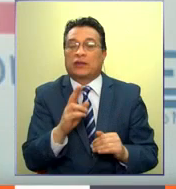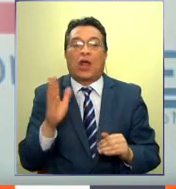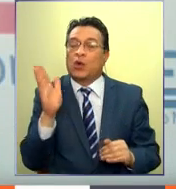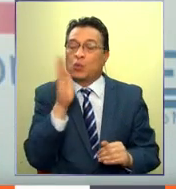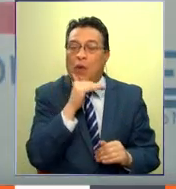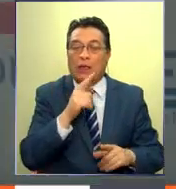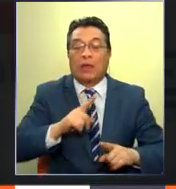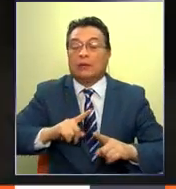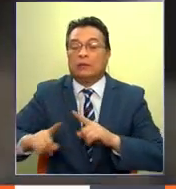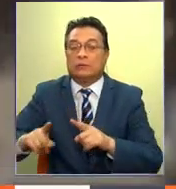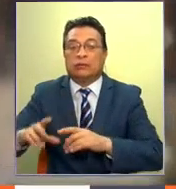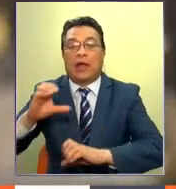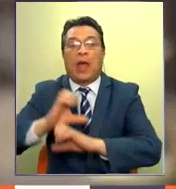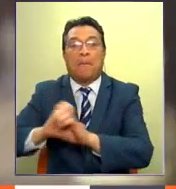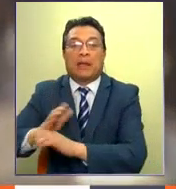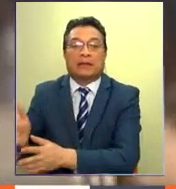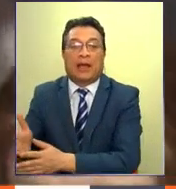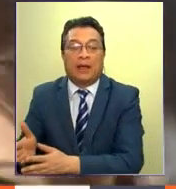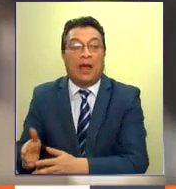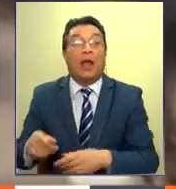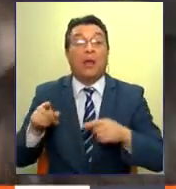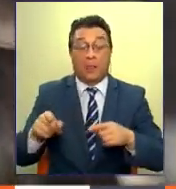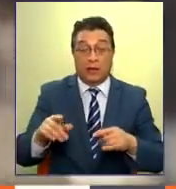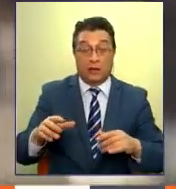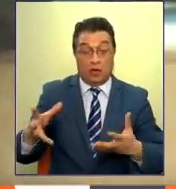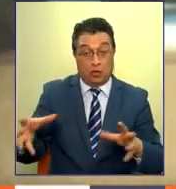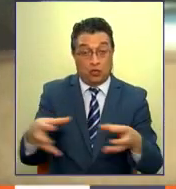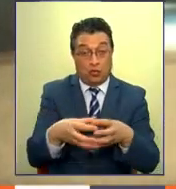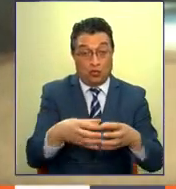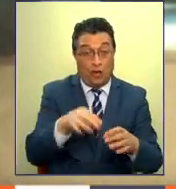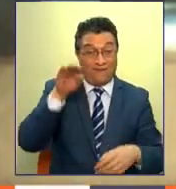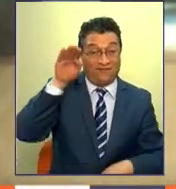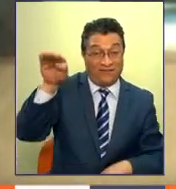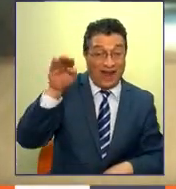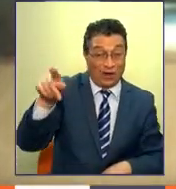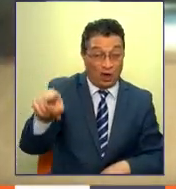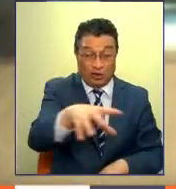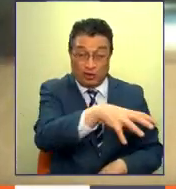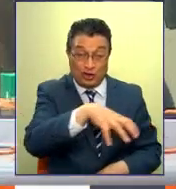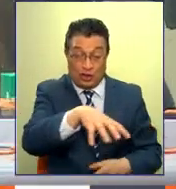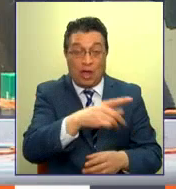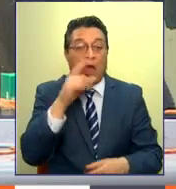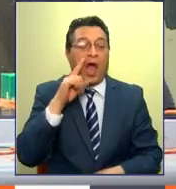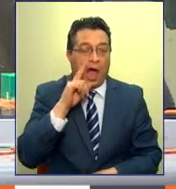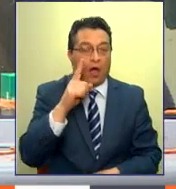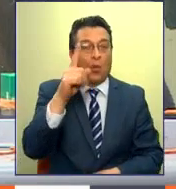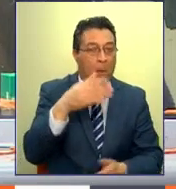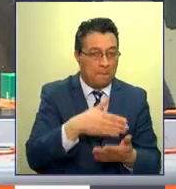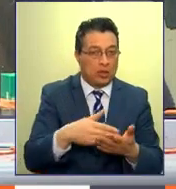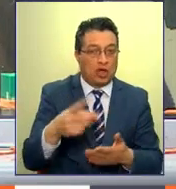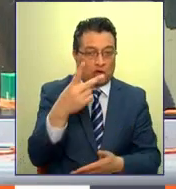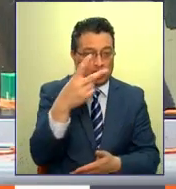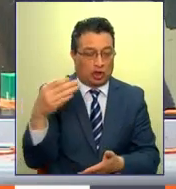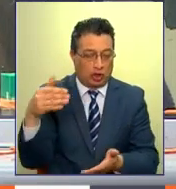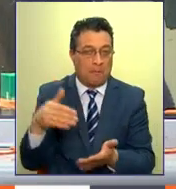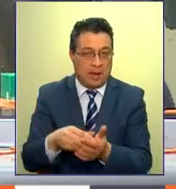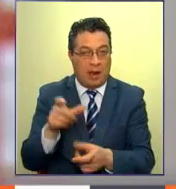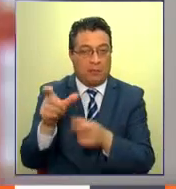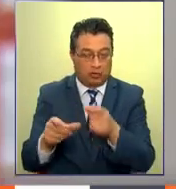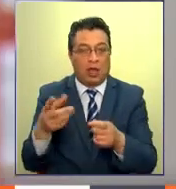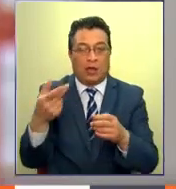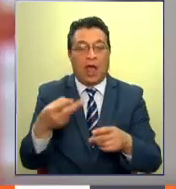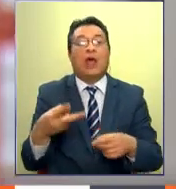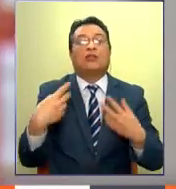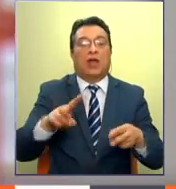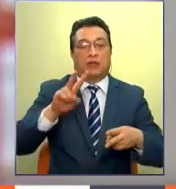gestión realizada por la empresa. Según datos de la Asociación de Bancos e Instituciones Financieras, ya hay 1.200.000 clientes que han reprogramado